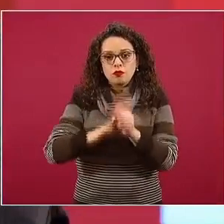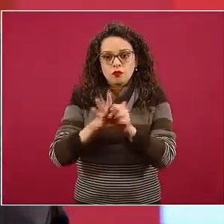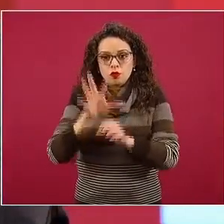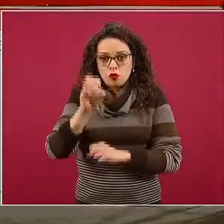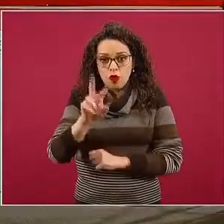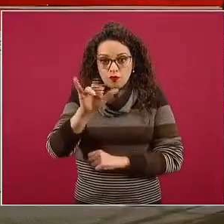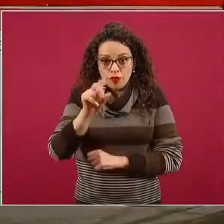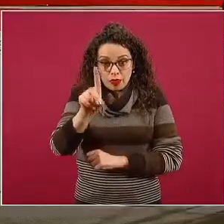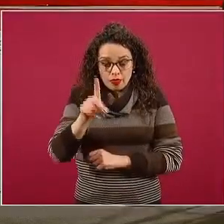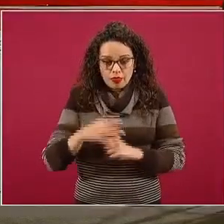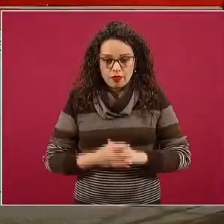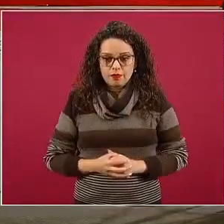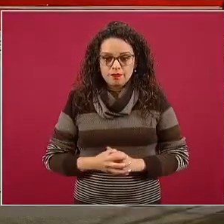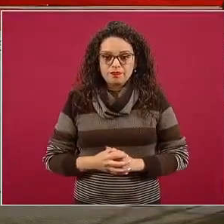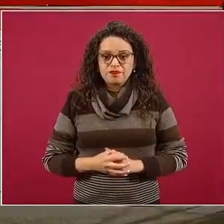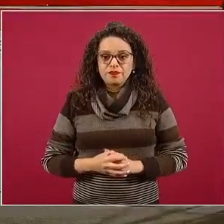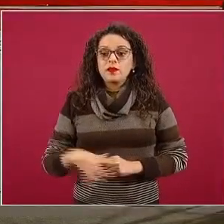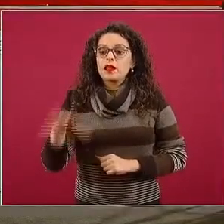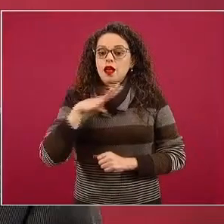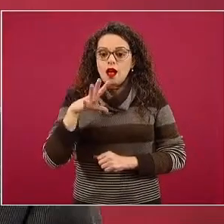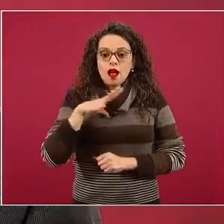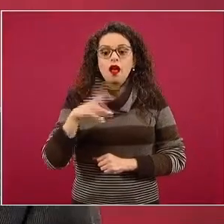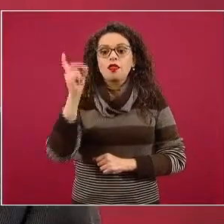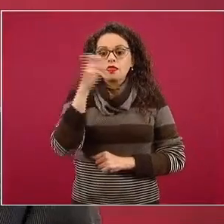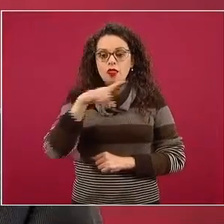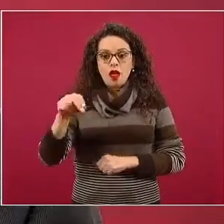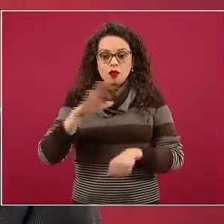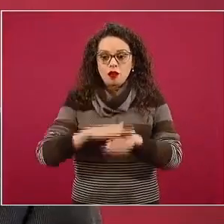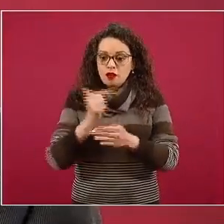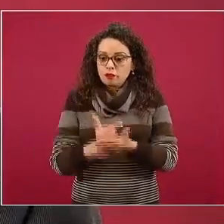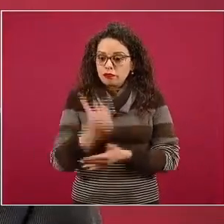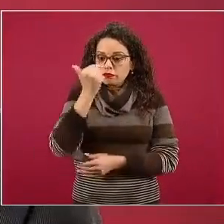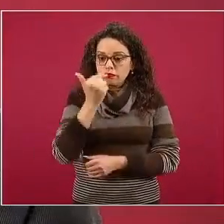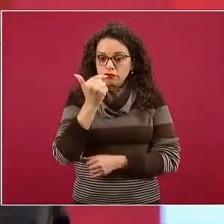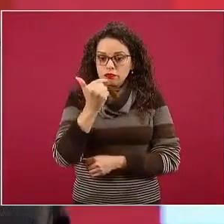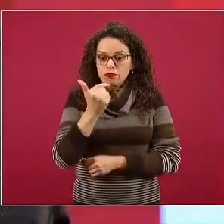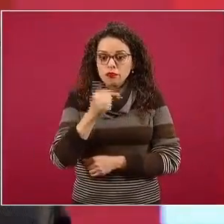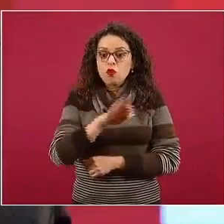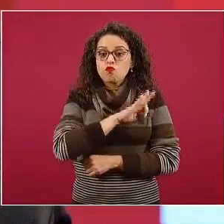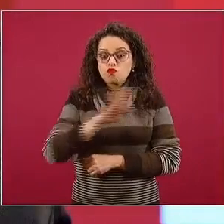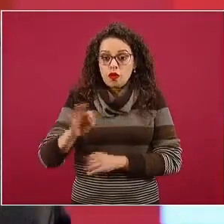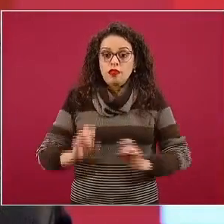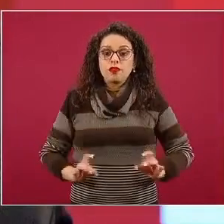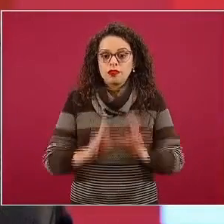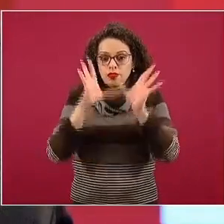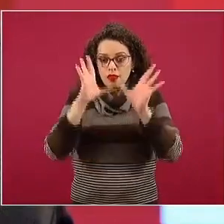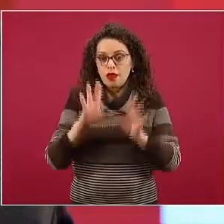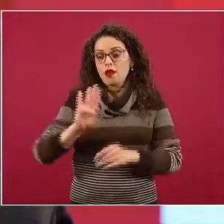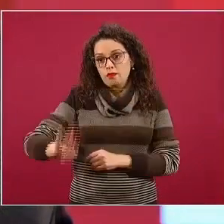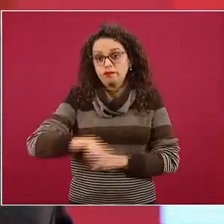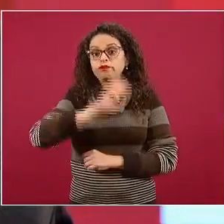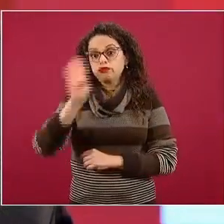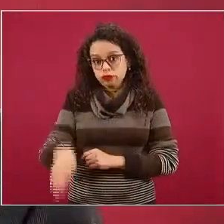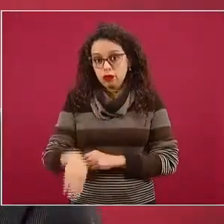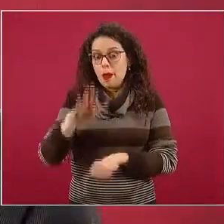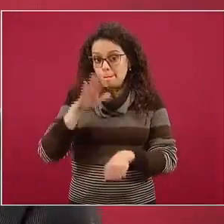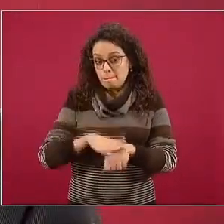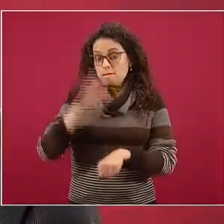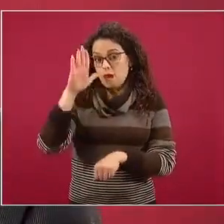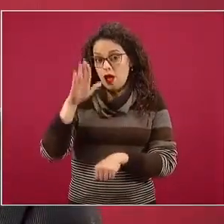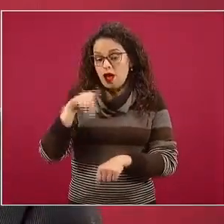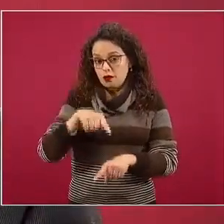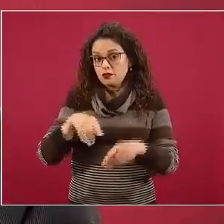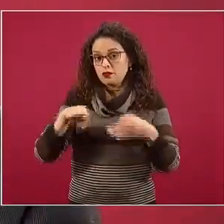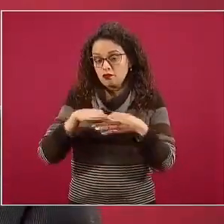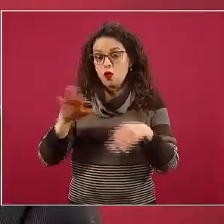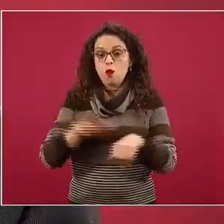ve afectado por el tabaquismo con una mayor probabilidad de morir y, como ya se señalaba también, el uso de